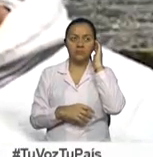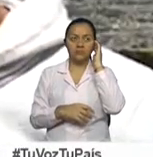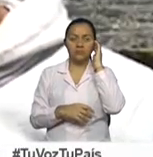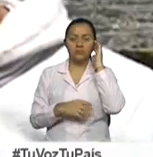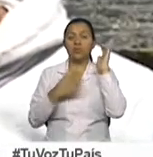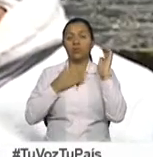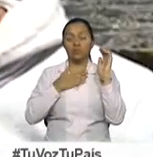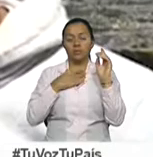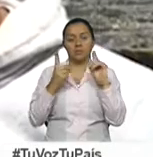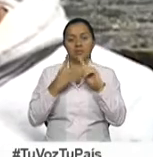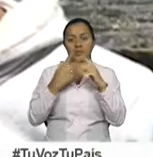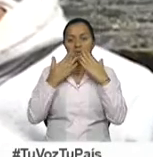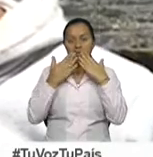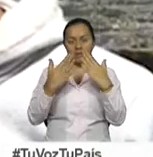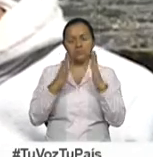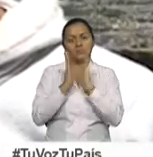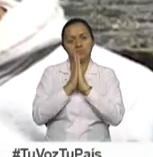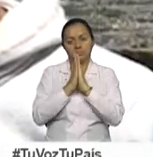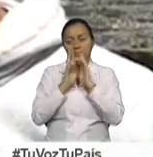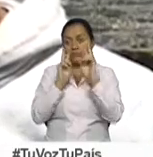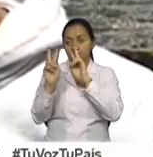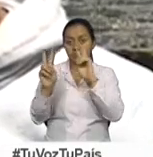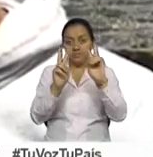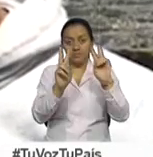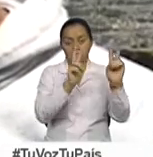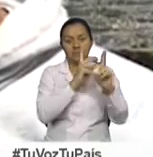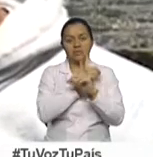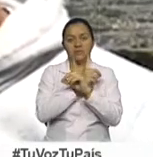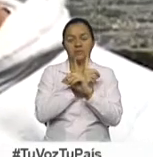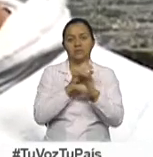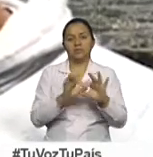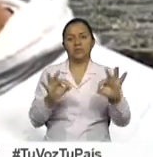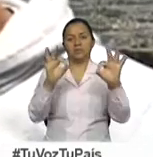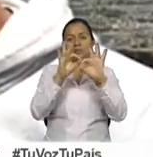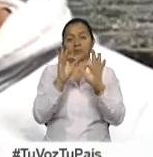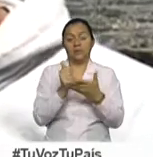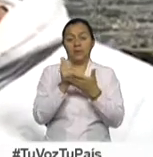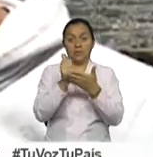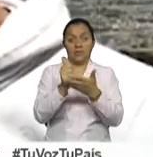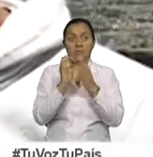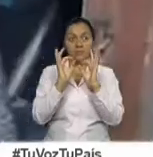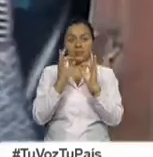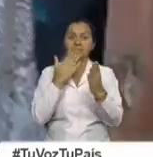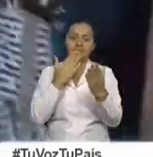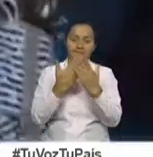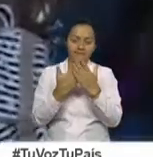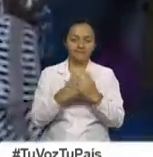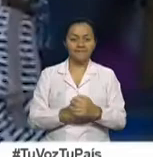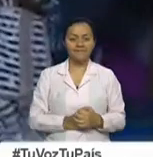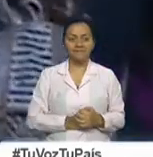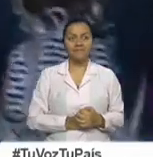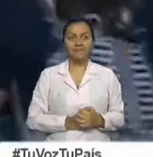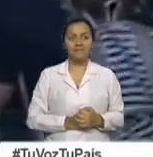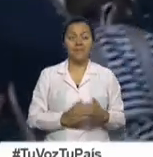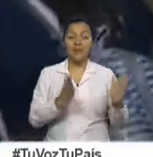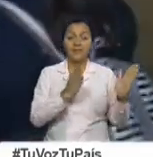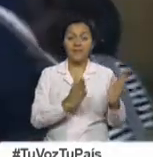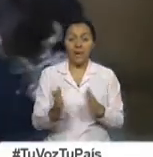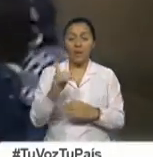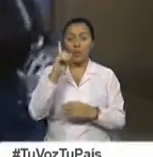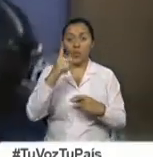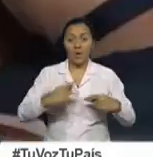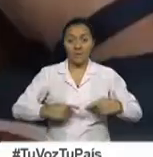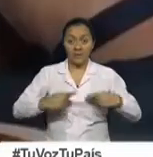y que sigan viendo a todos los discapacitados y que ayuden a todos. Muchísimas gracias. El plan Toda una